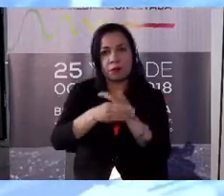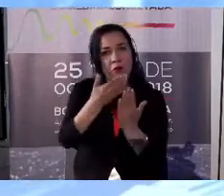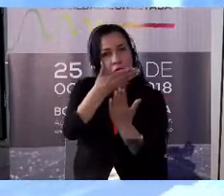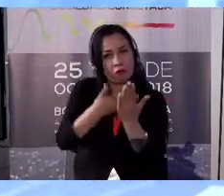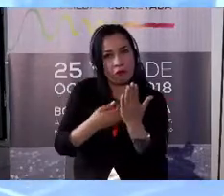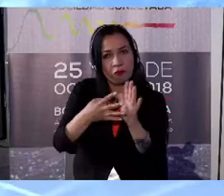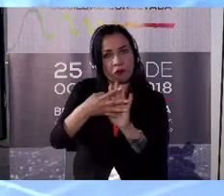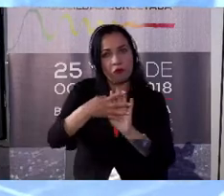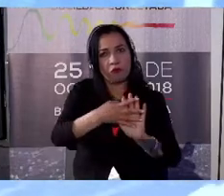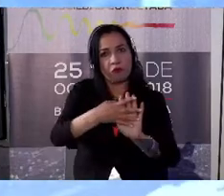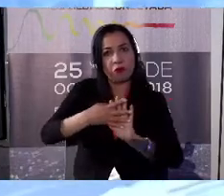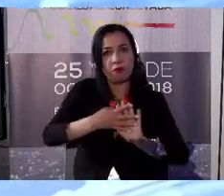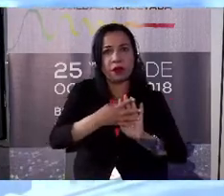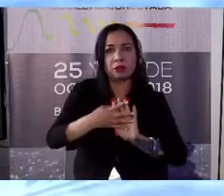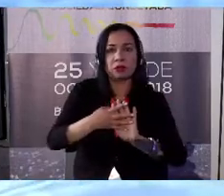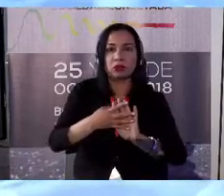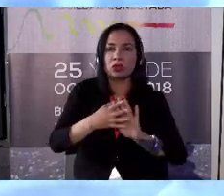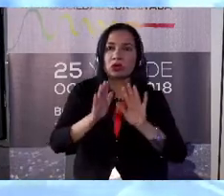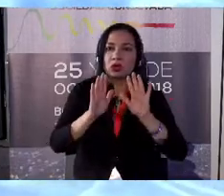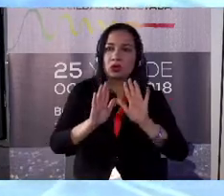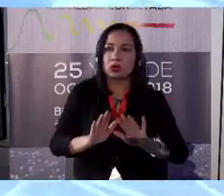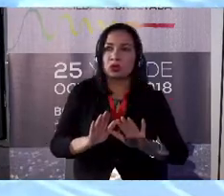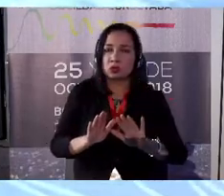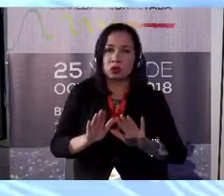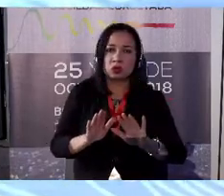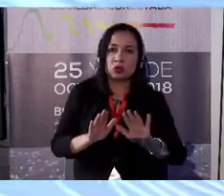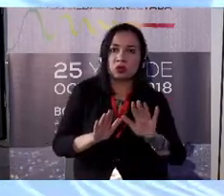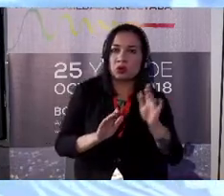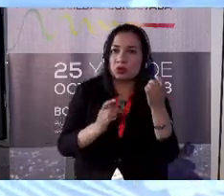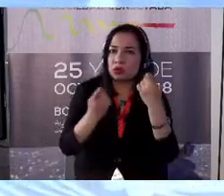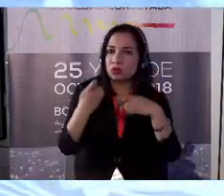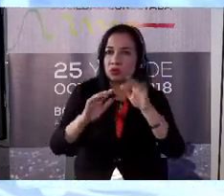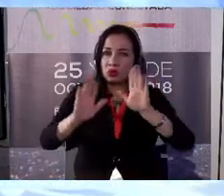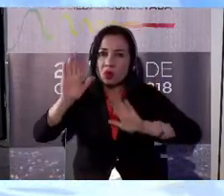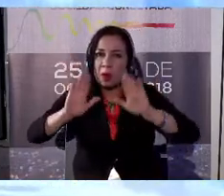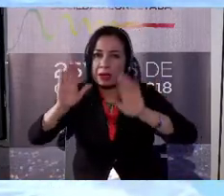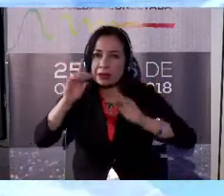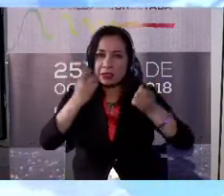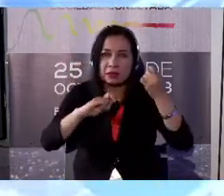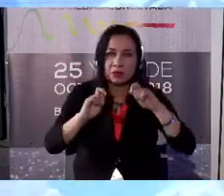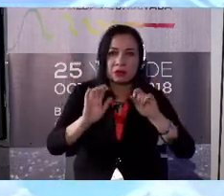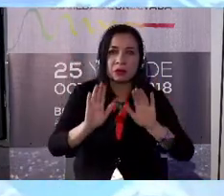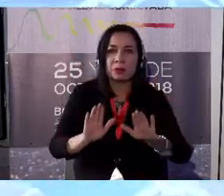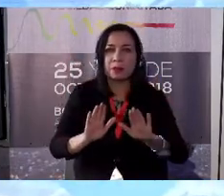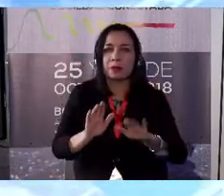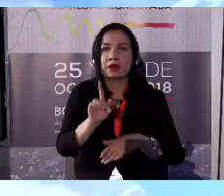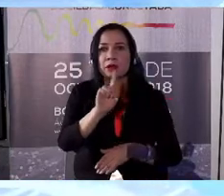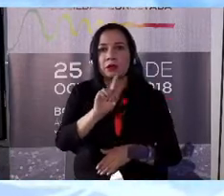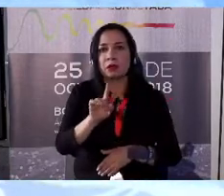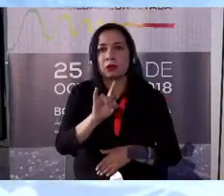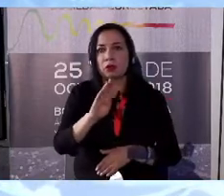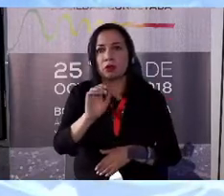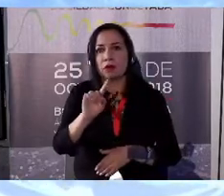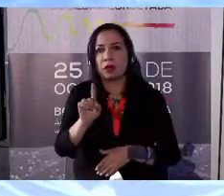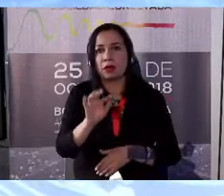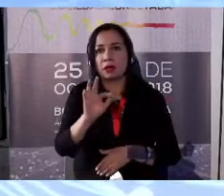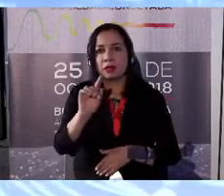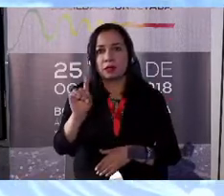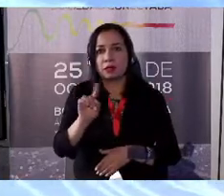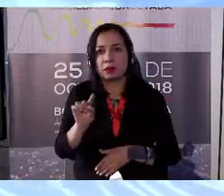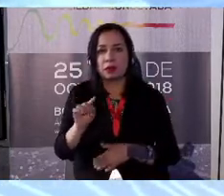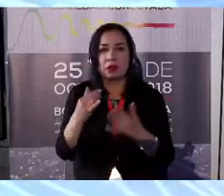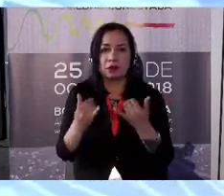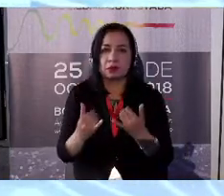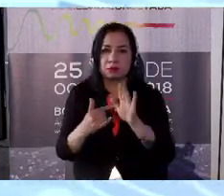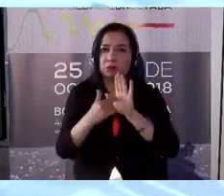poquito en lo técnico, sin aburrirlos, pero para poder ilustrar específicamente qué es lo que buscan estas